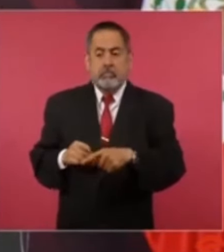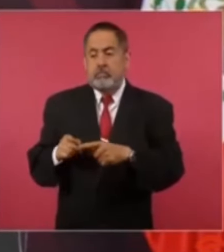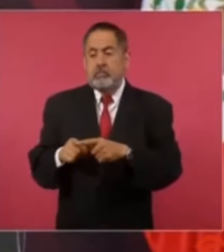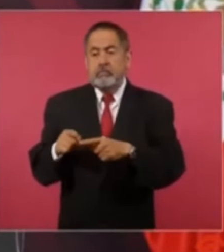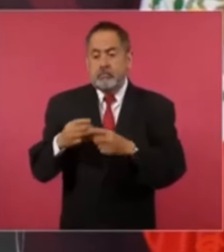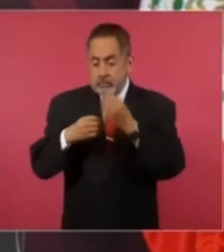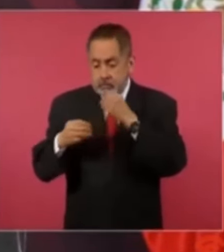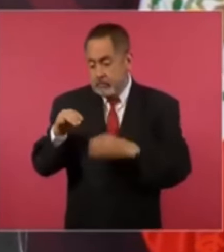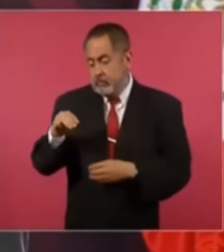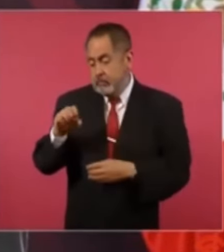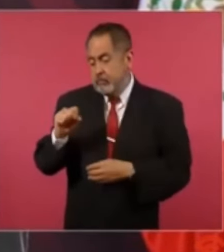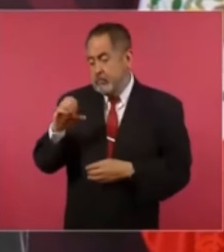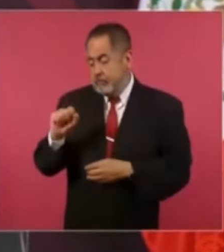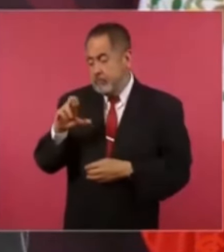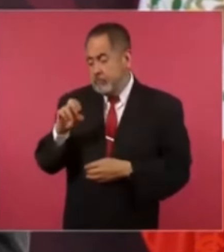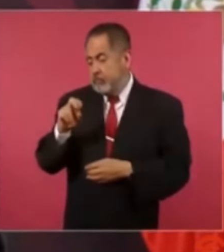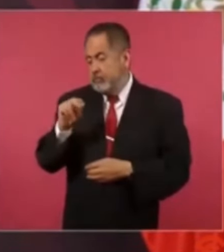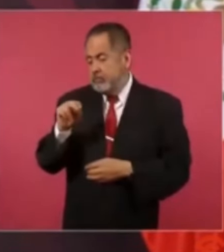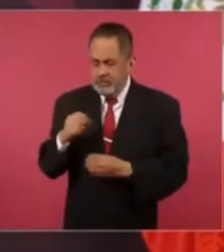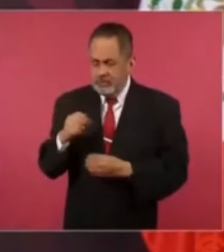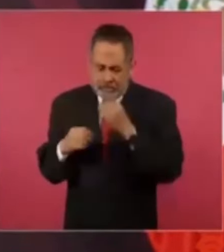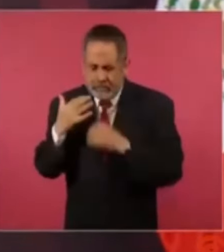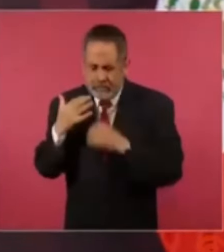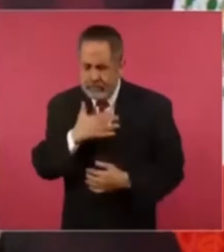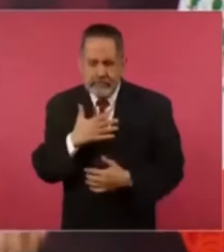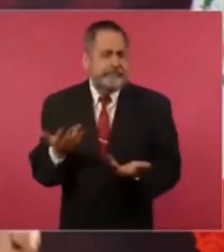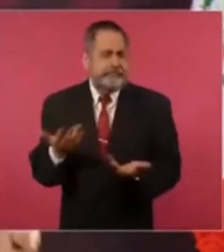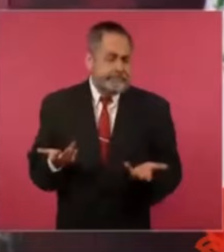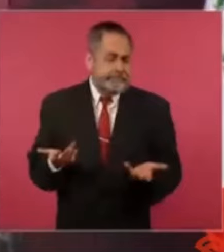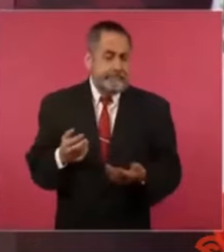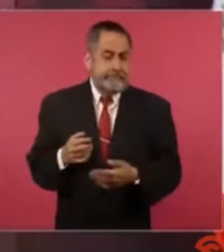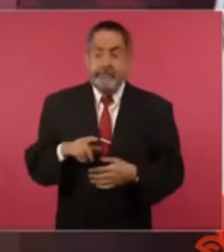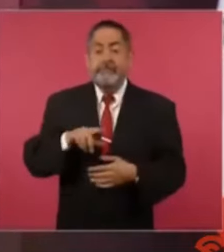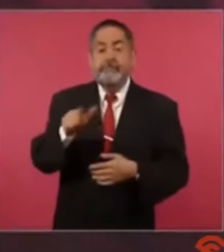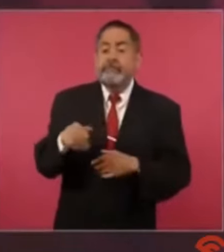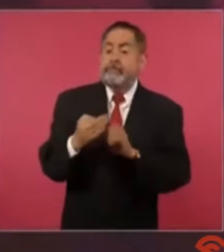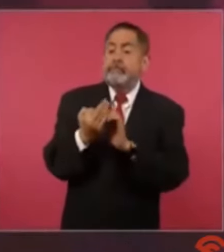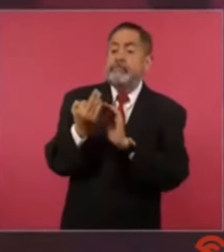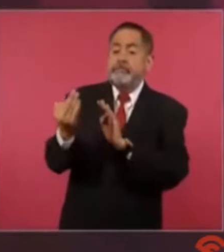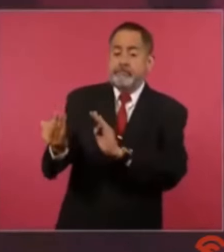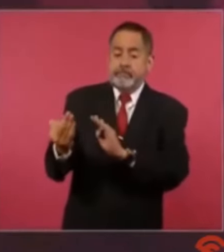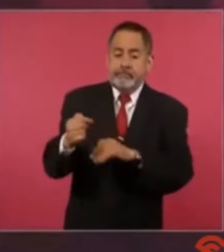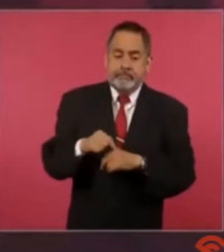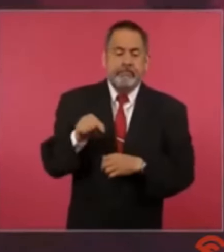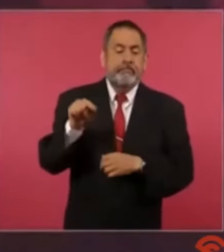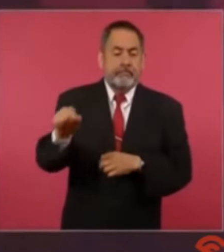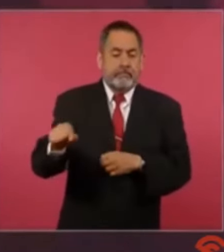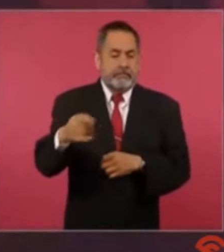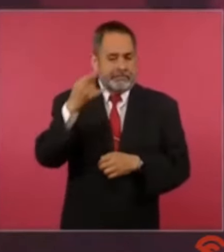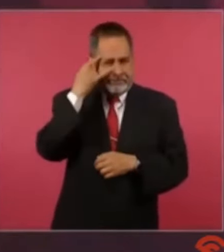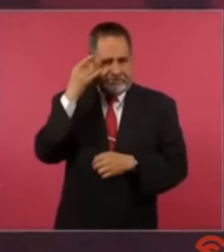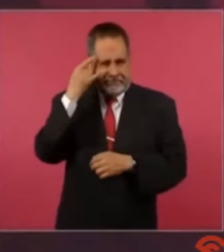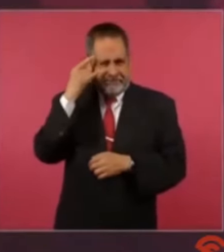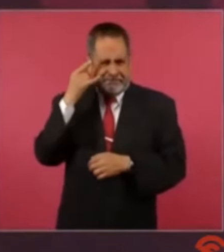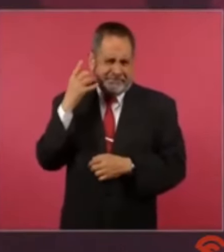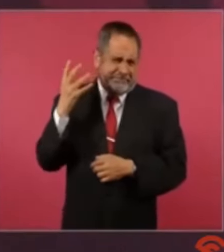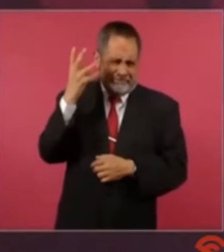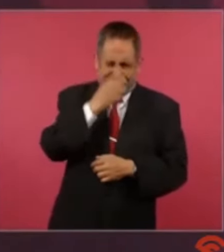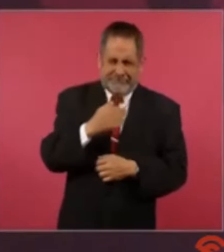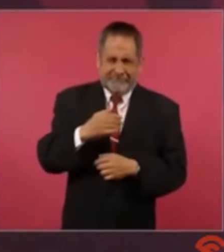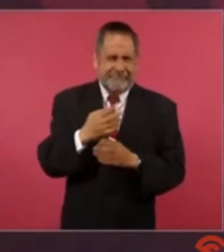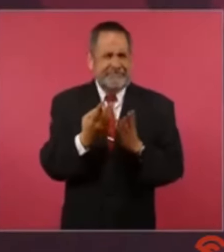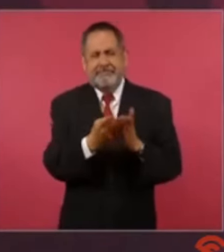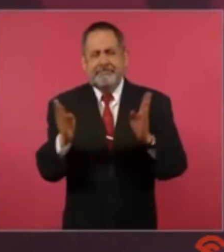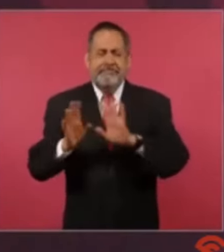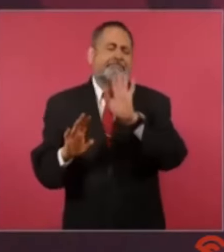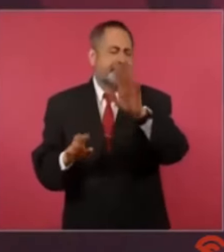mascarones únicos, y luego muy cerca de ahí ya Campeche, la ciudad amurallada.